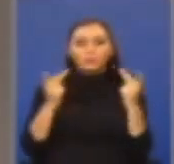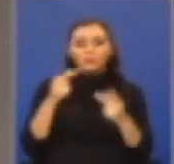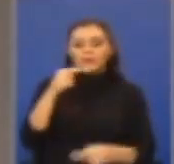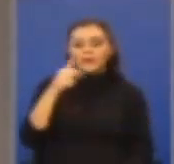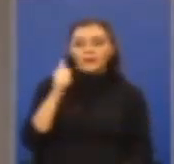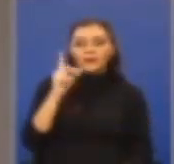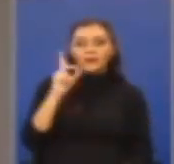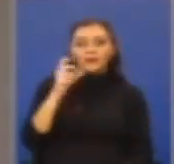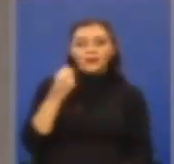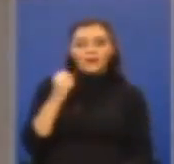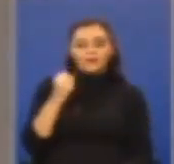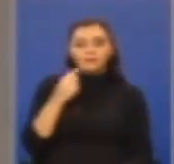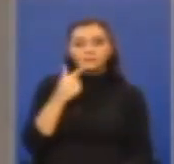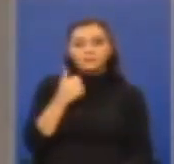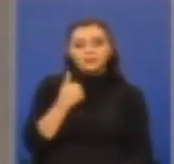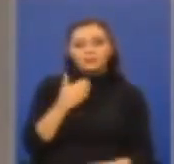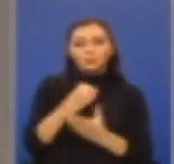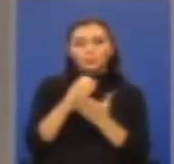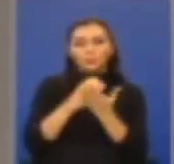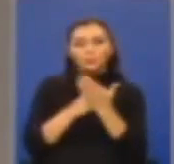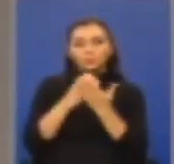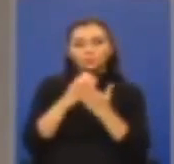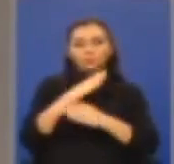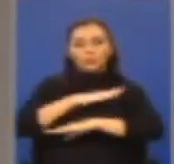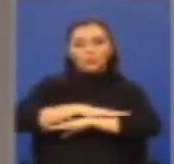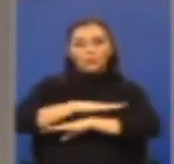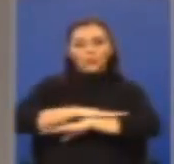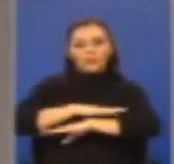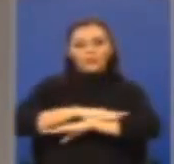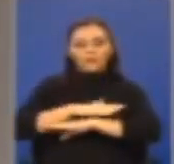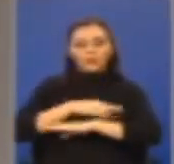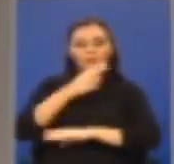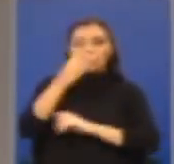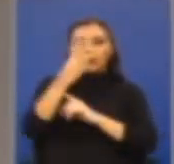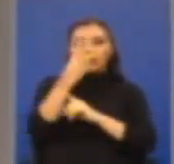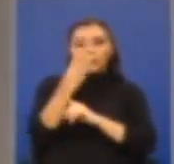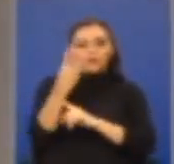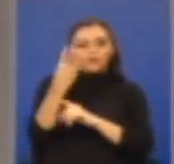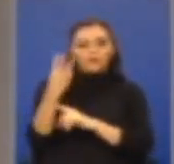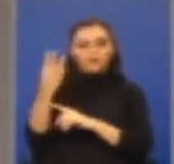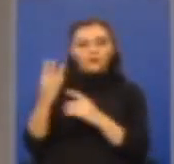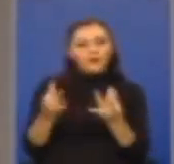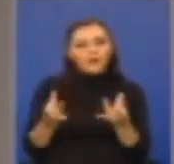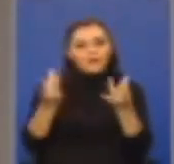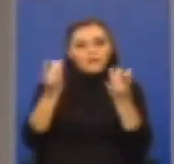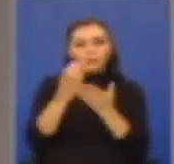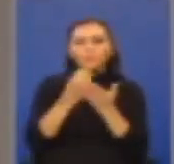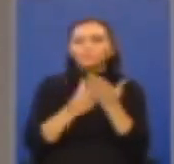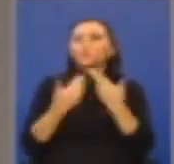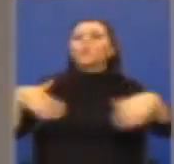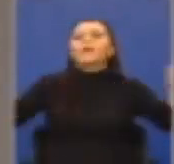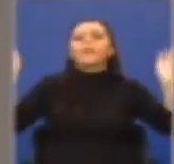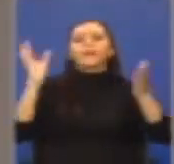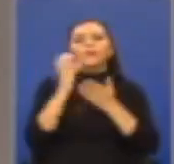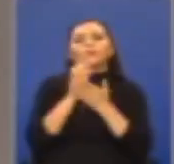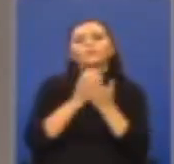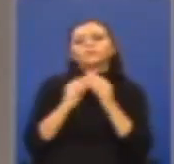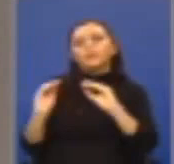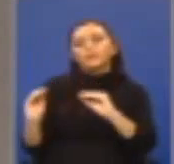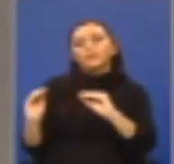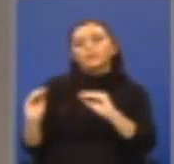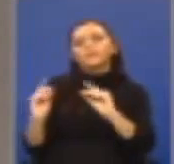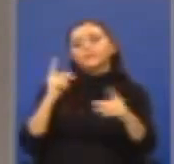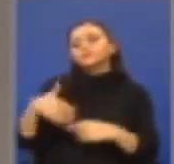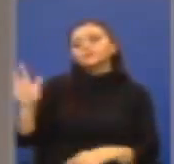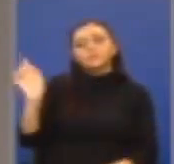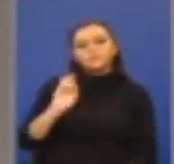a través de estos cursos en línea también. Acá tenemos que hacer cursos en línea de calidad. No podemos hacer la típica educación a